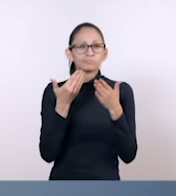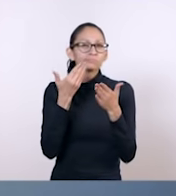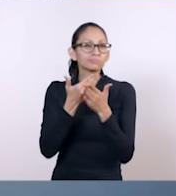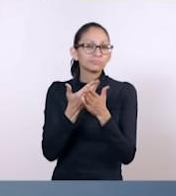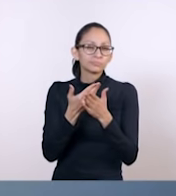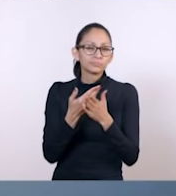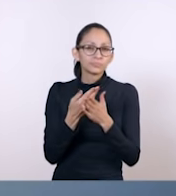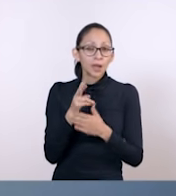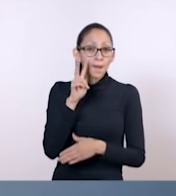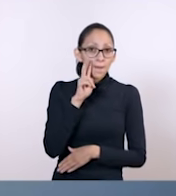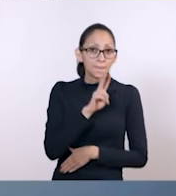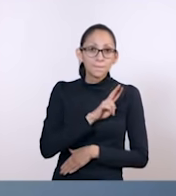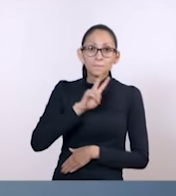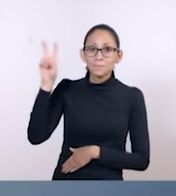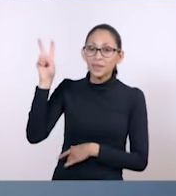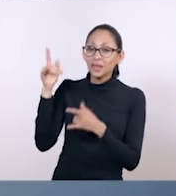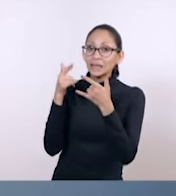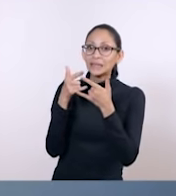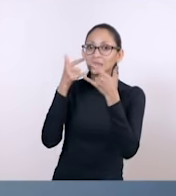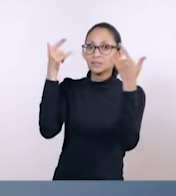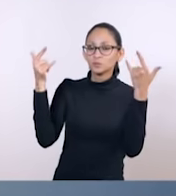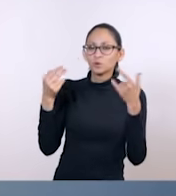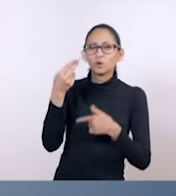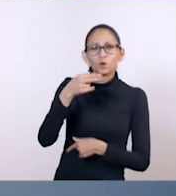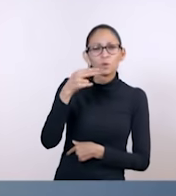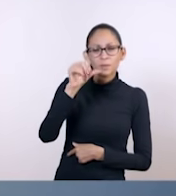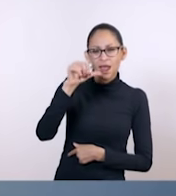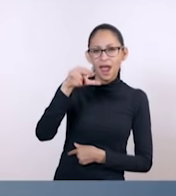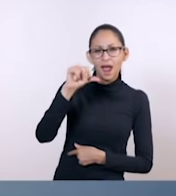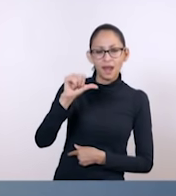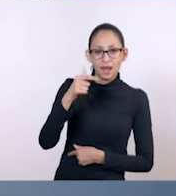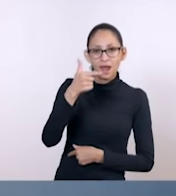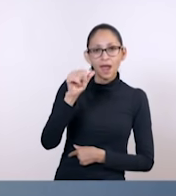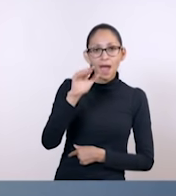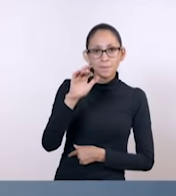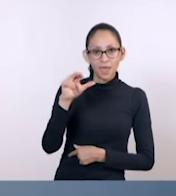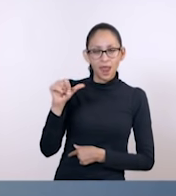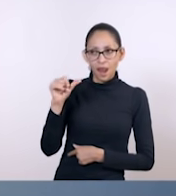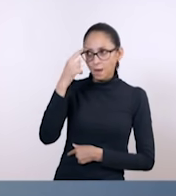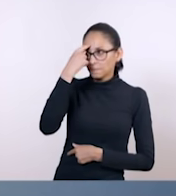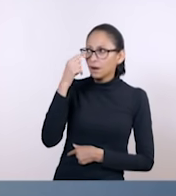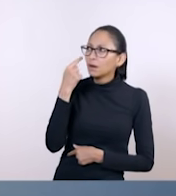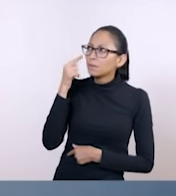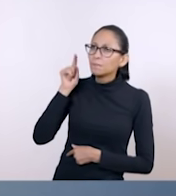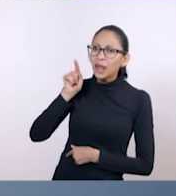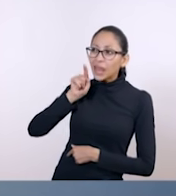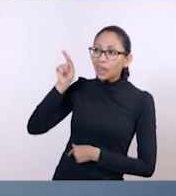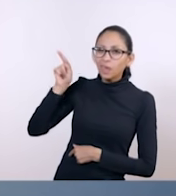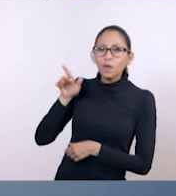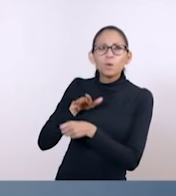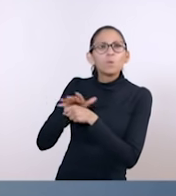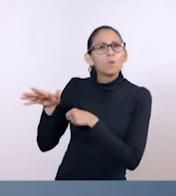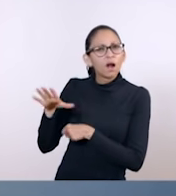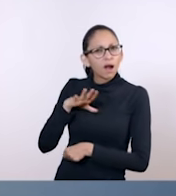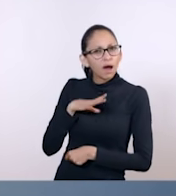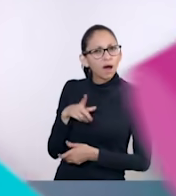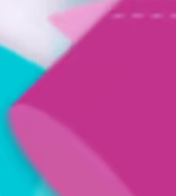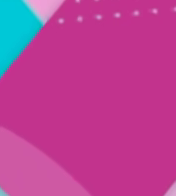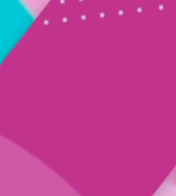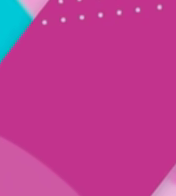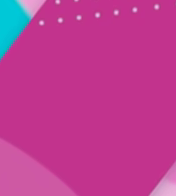veamos una historia de Ana Gabriela para que me ayuden a reconocer sus derechos. ¿Te parece? Me parece muy bien.